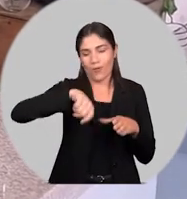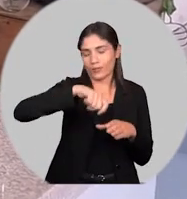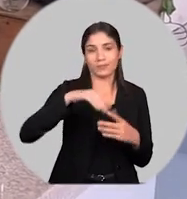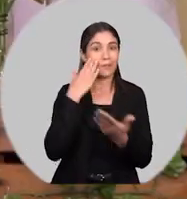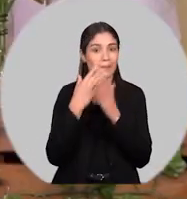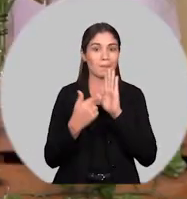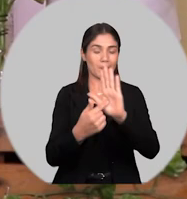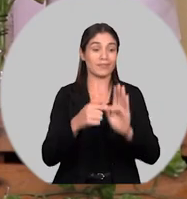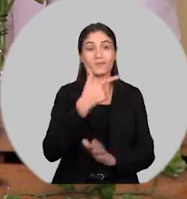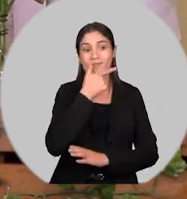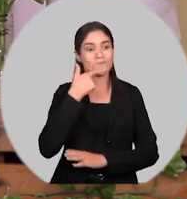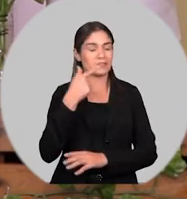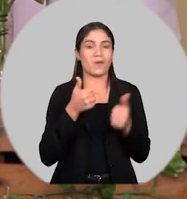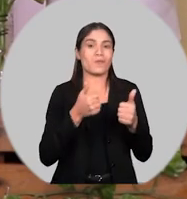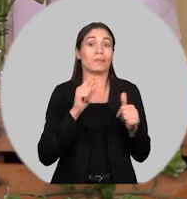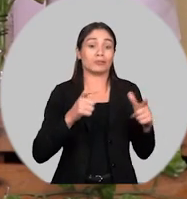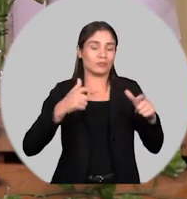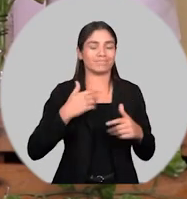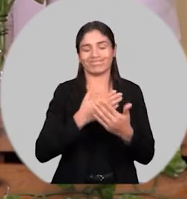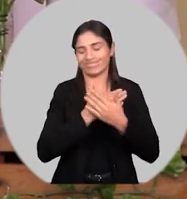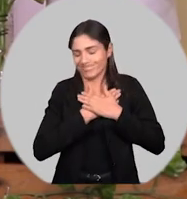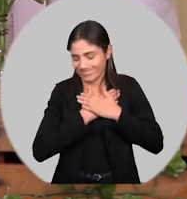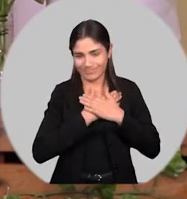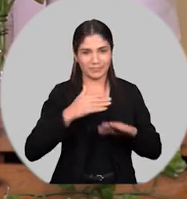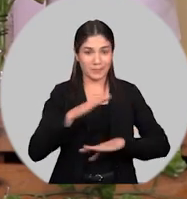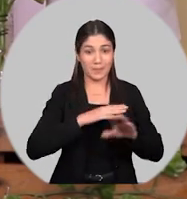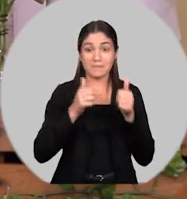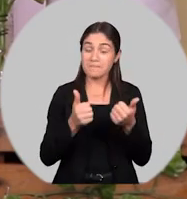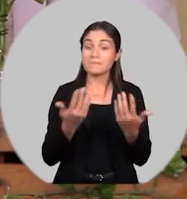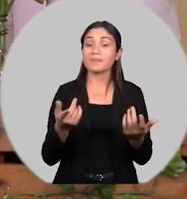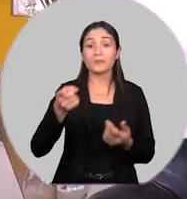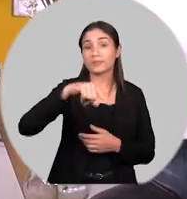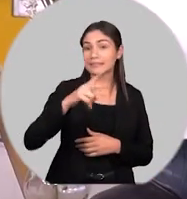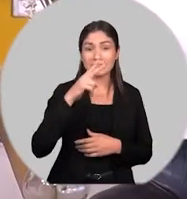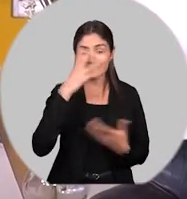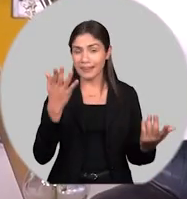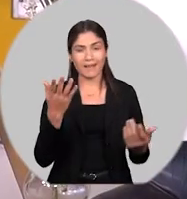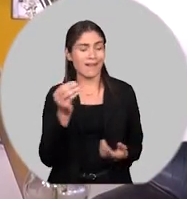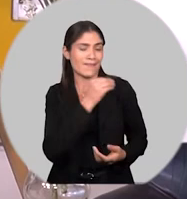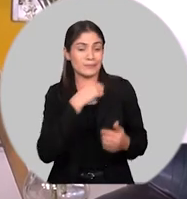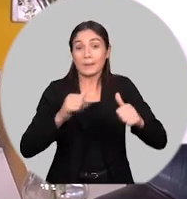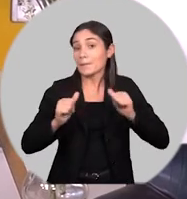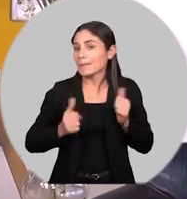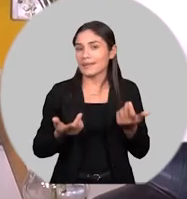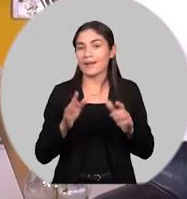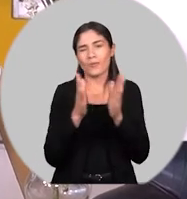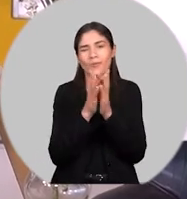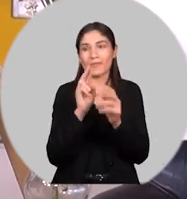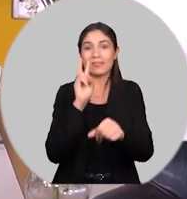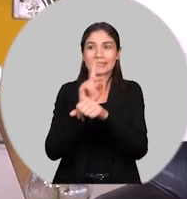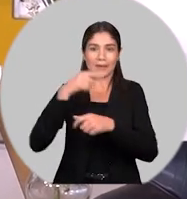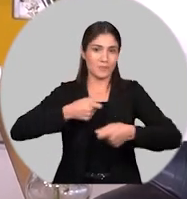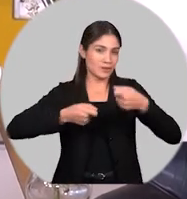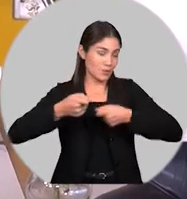hacer, que es cocinar y sobre todo lo dulce y sobre todo torta, ¿verdad? Así que cuando quieran y les espero